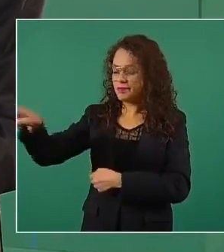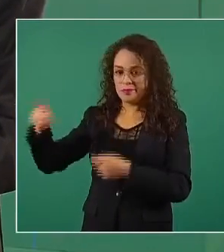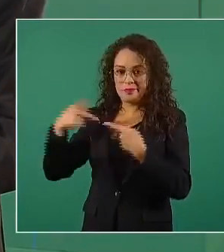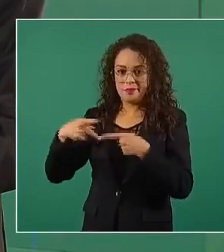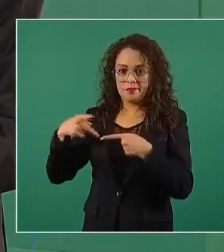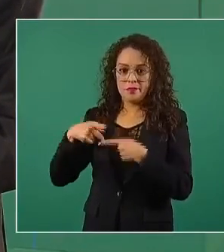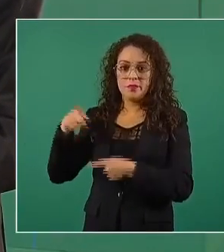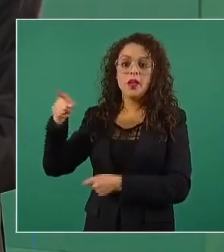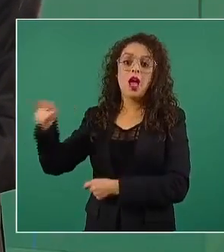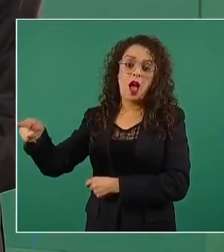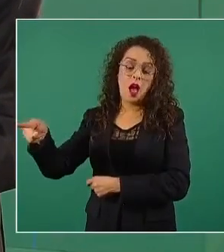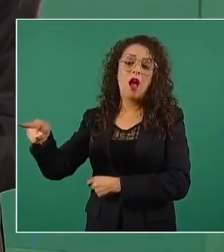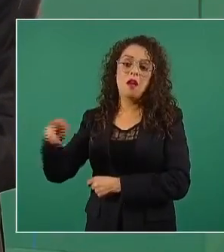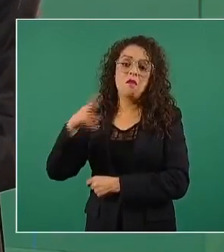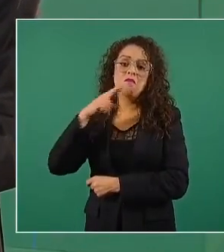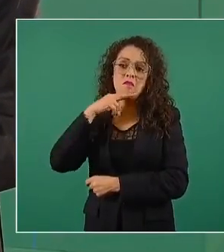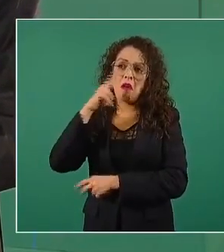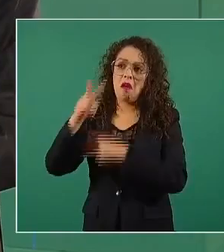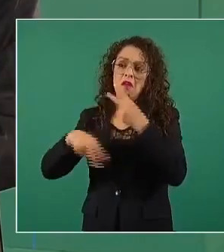promover amparos.